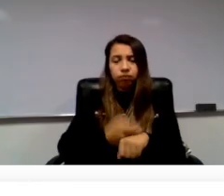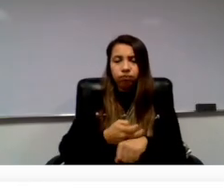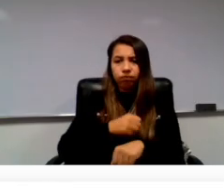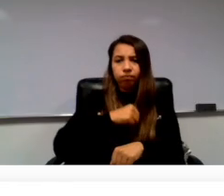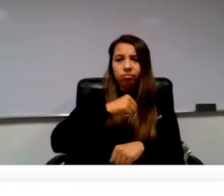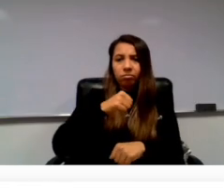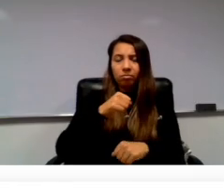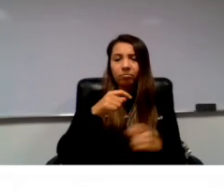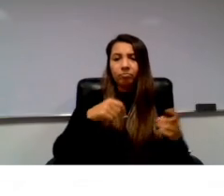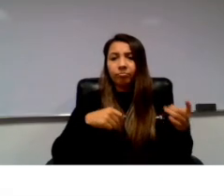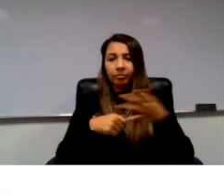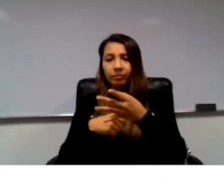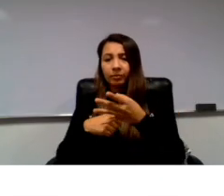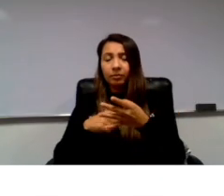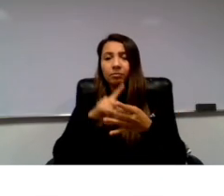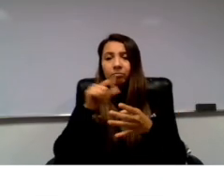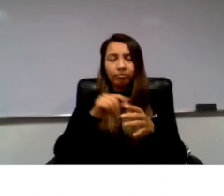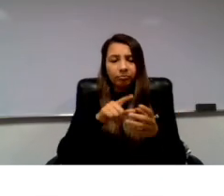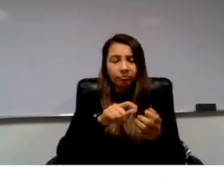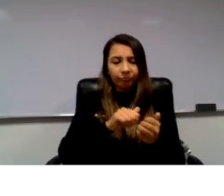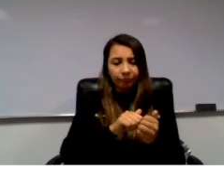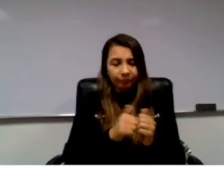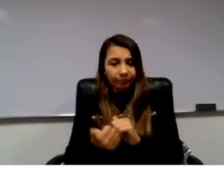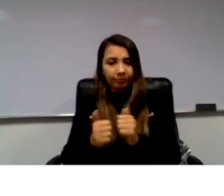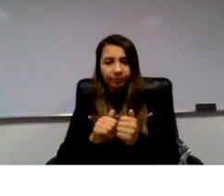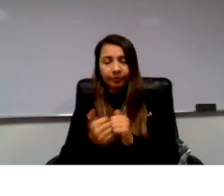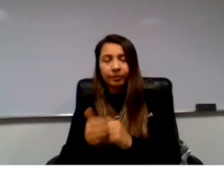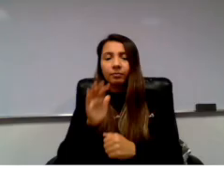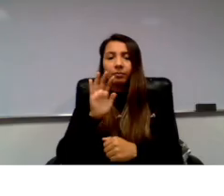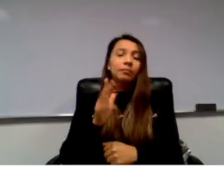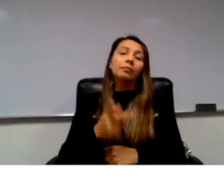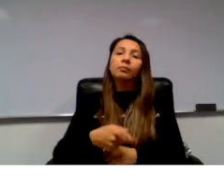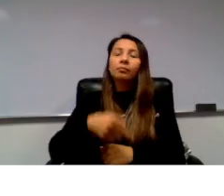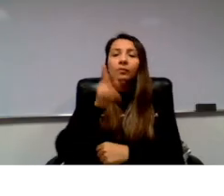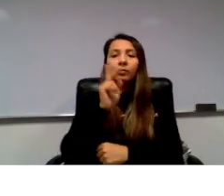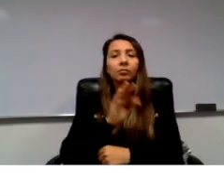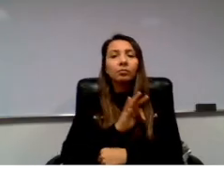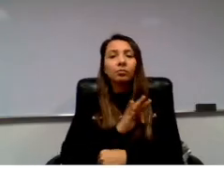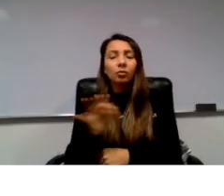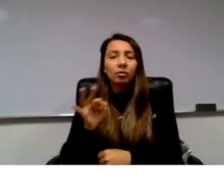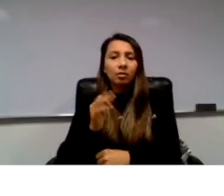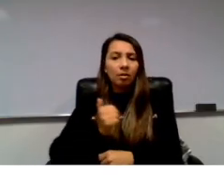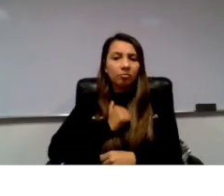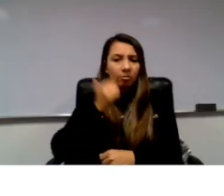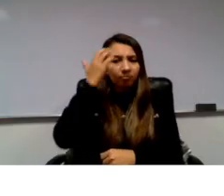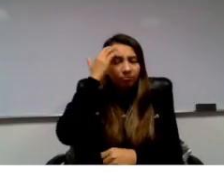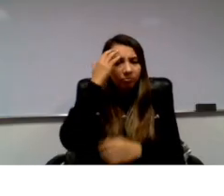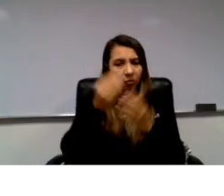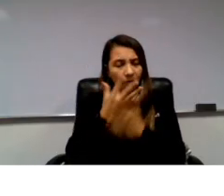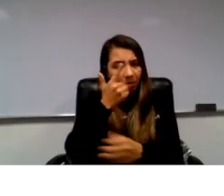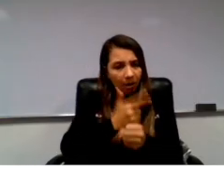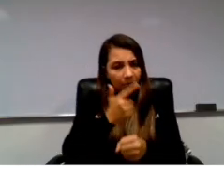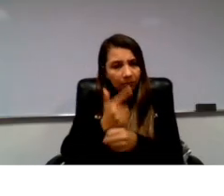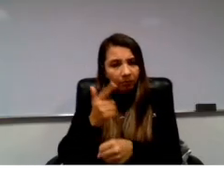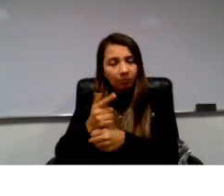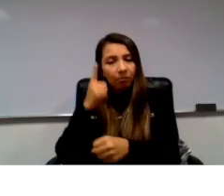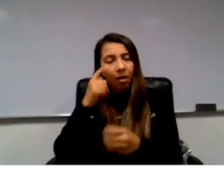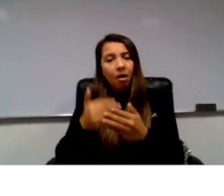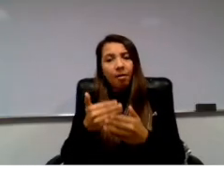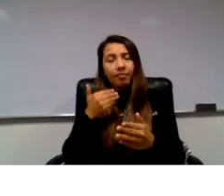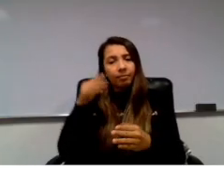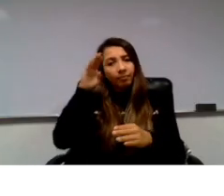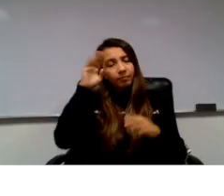mutaciones. Y continúa el comentario, dice, sin embargo, se pueden aprovechar los nuevos conocimientos para atacar las mismas